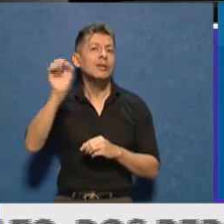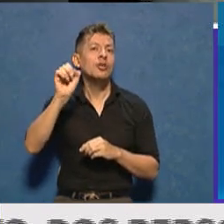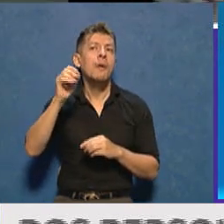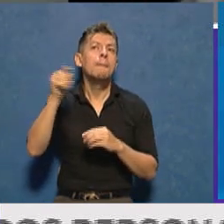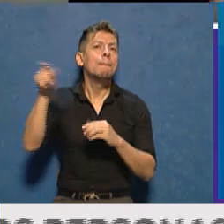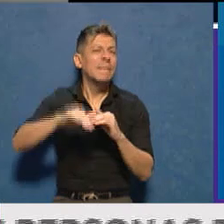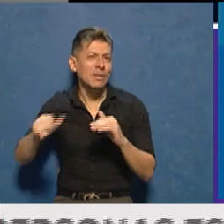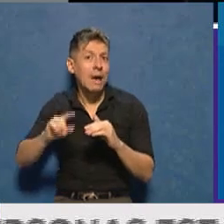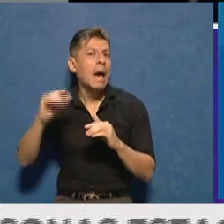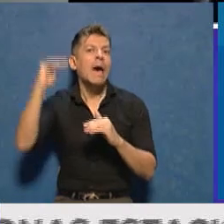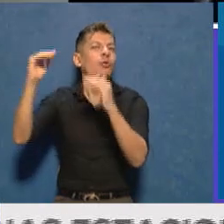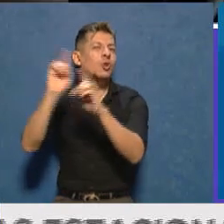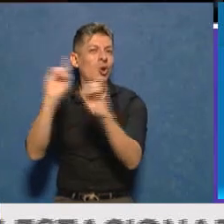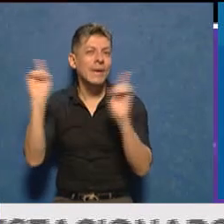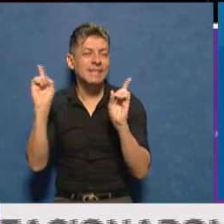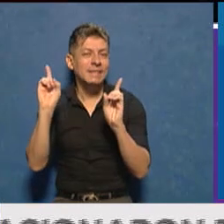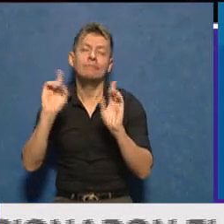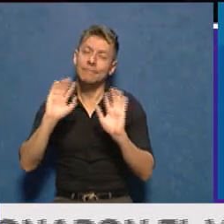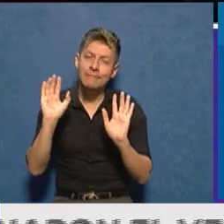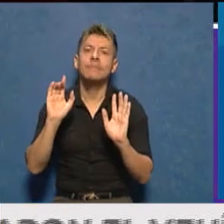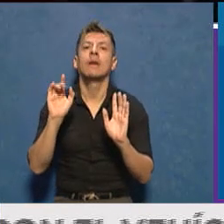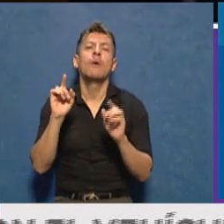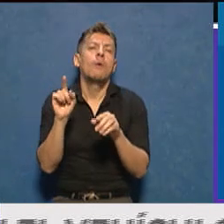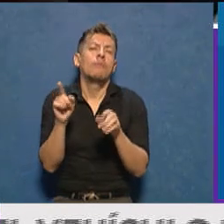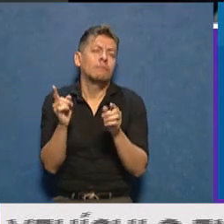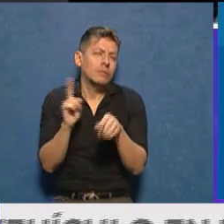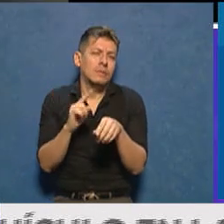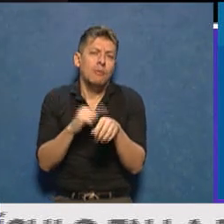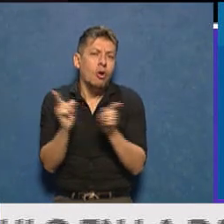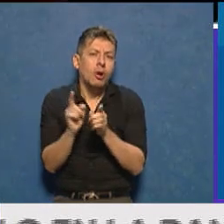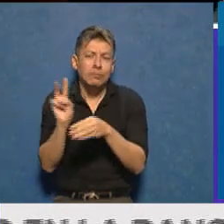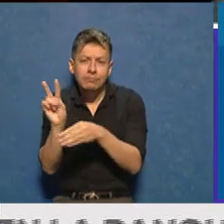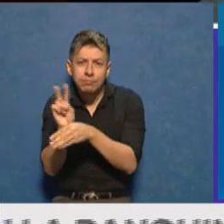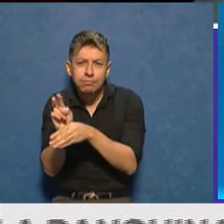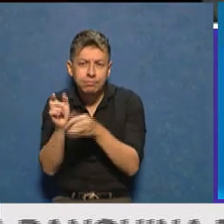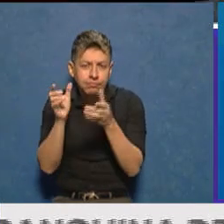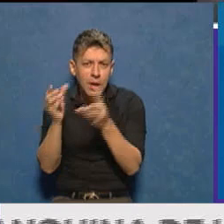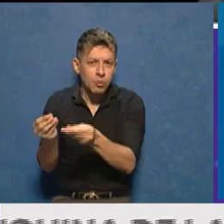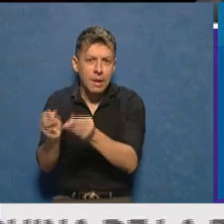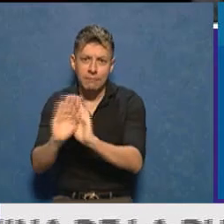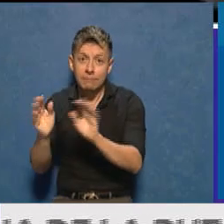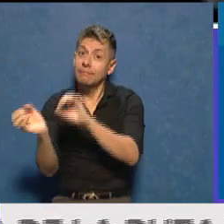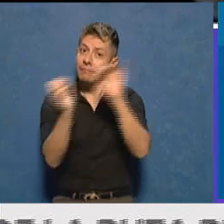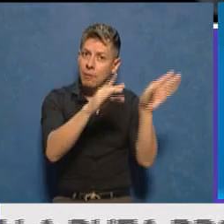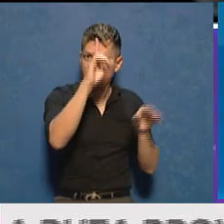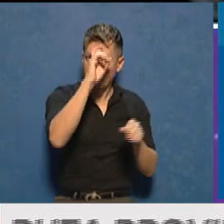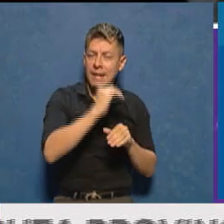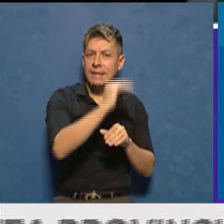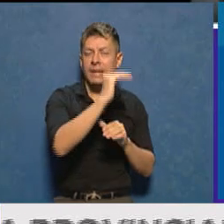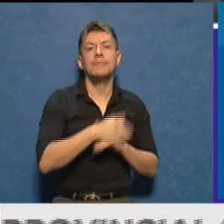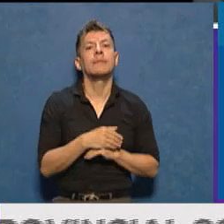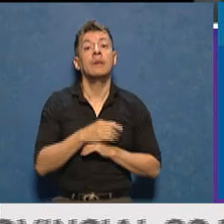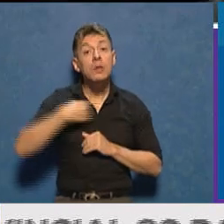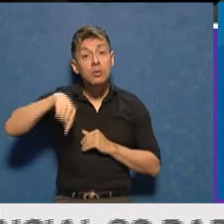pero obviamente en la guardia se lo pudo atender. Nosotros estuvimos hablando con taxistas que dicen están cansados de